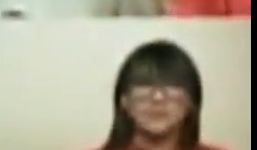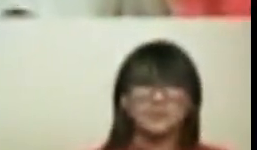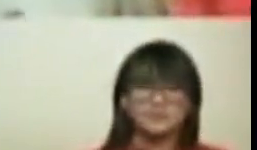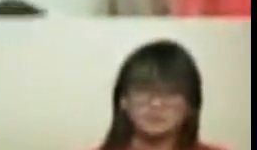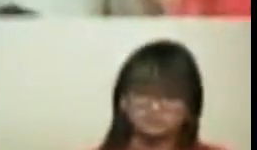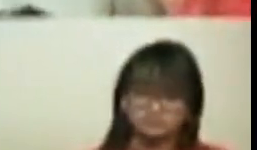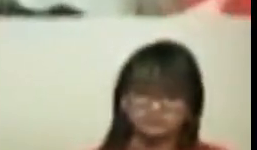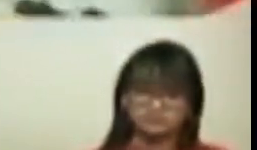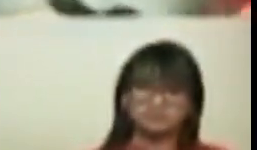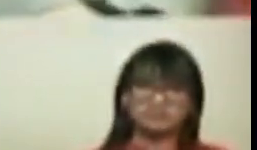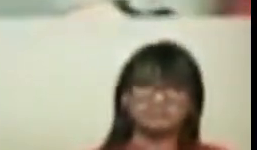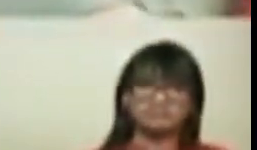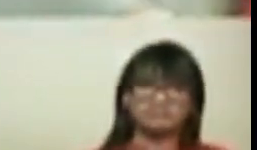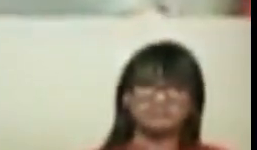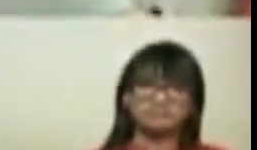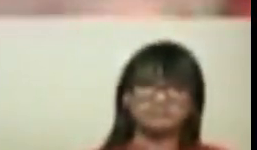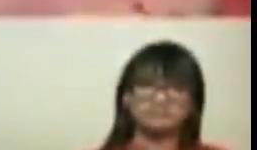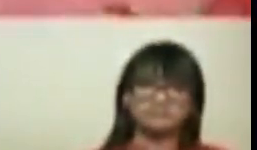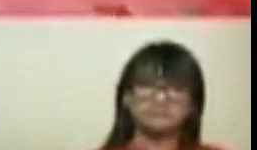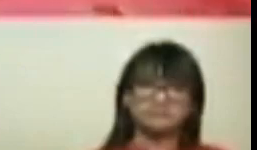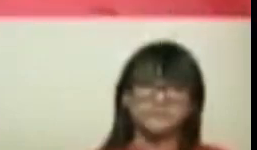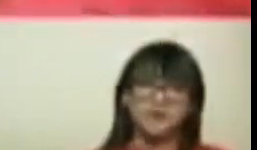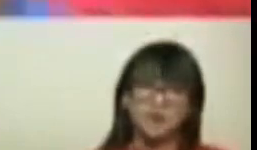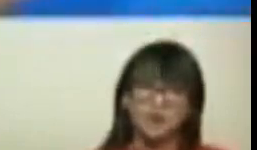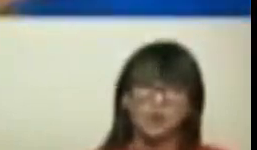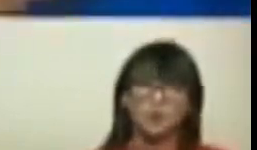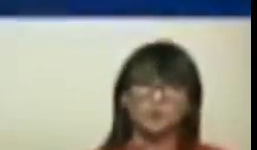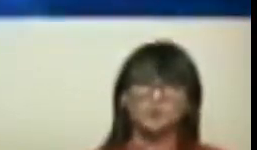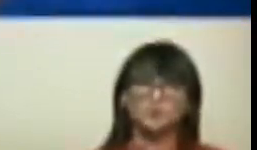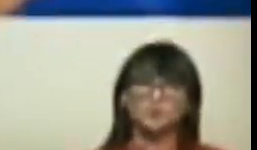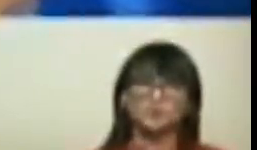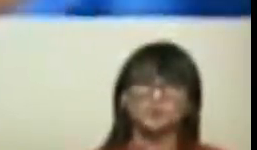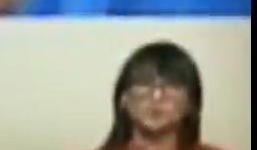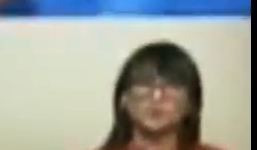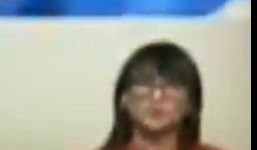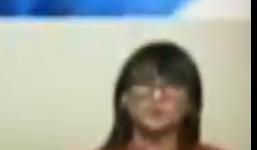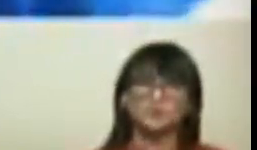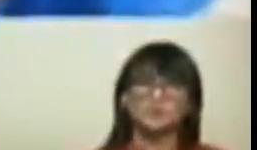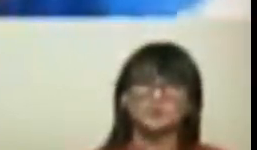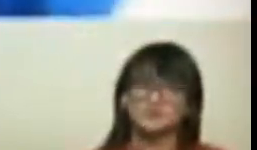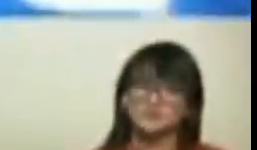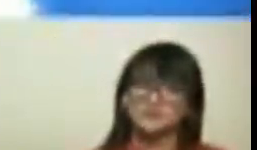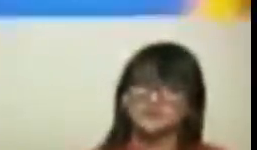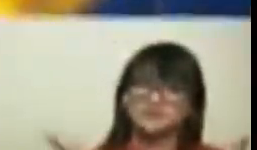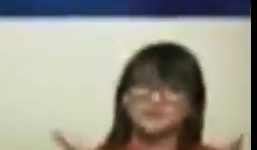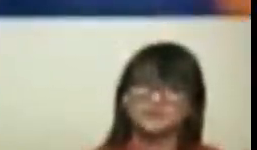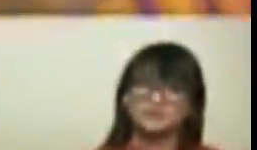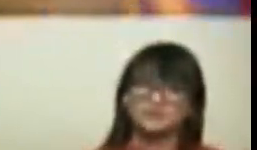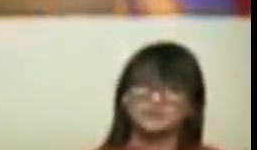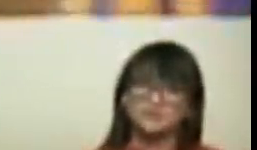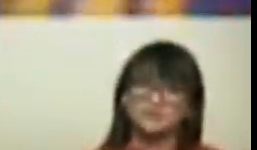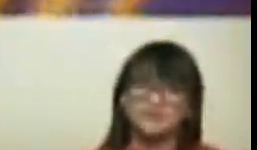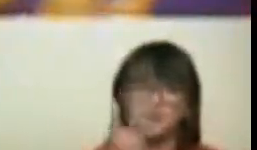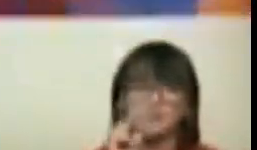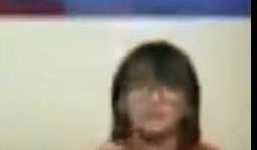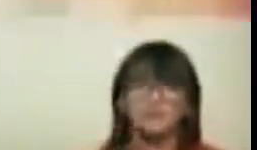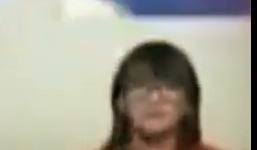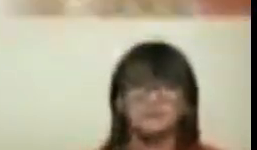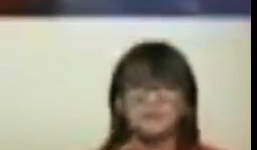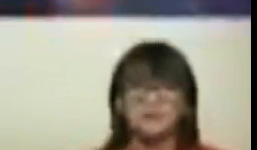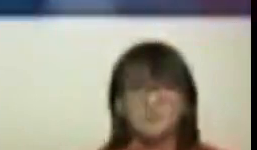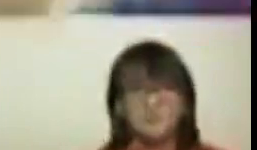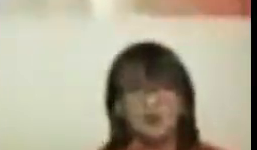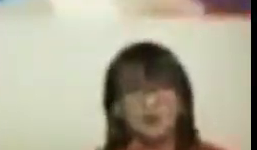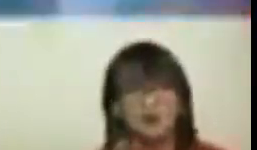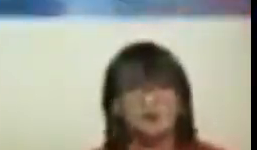mano vamos juntos solo juntos es posible el 20 de mayo voy a ganar las